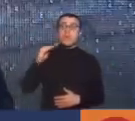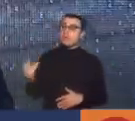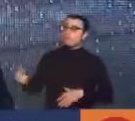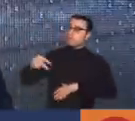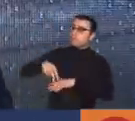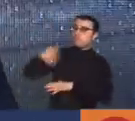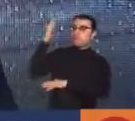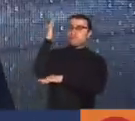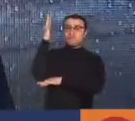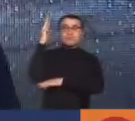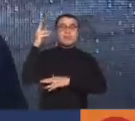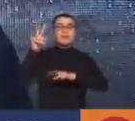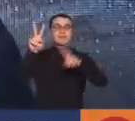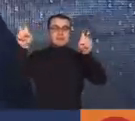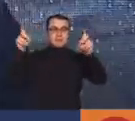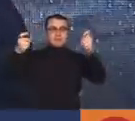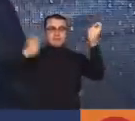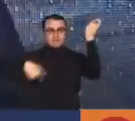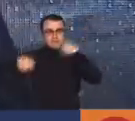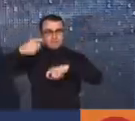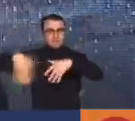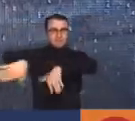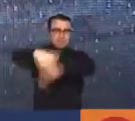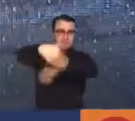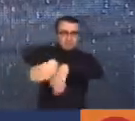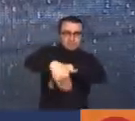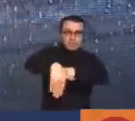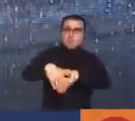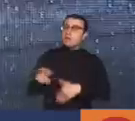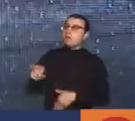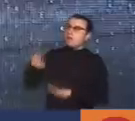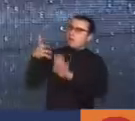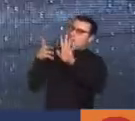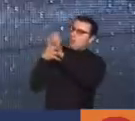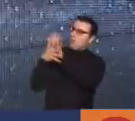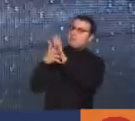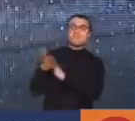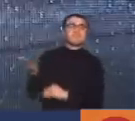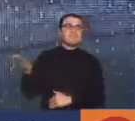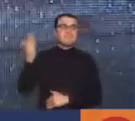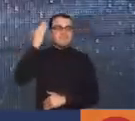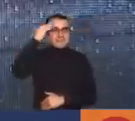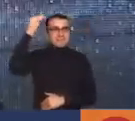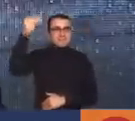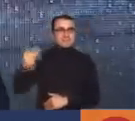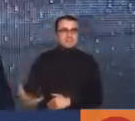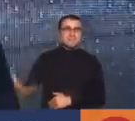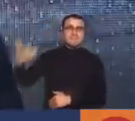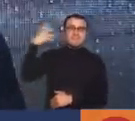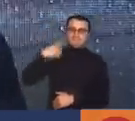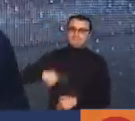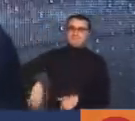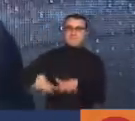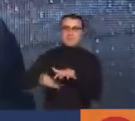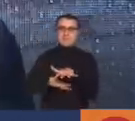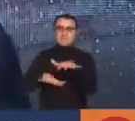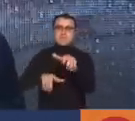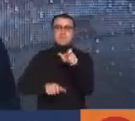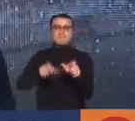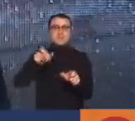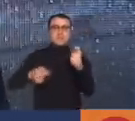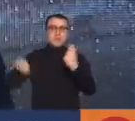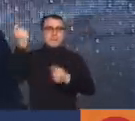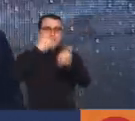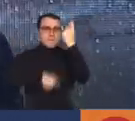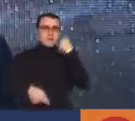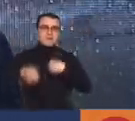los vendedores ambulantes debe saber la historia, incluso en Bogotá, del movimiento de vendedores ambulantes y cómo fue